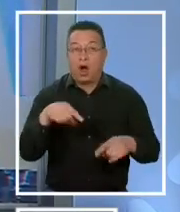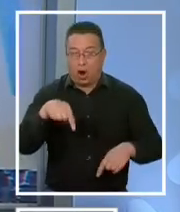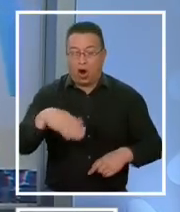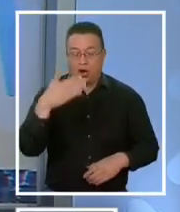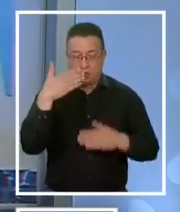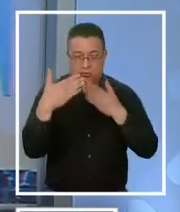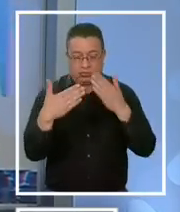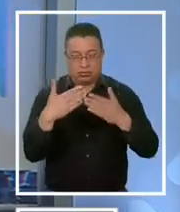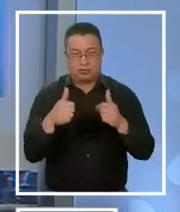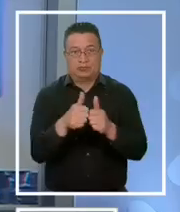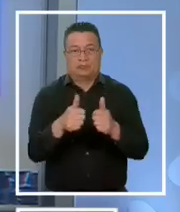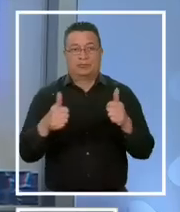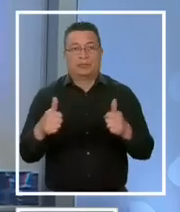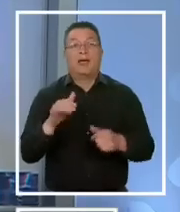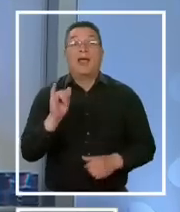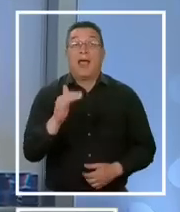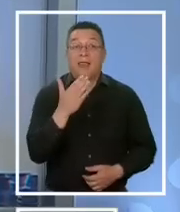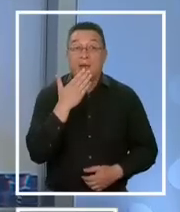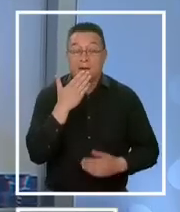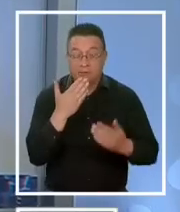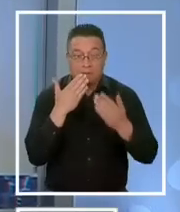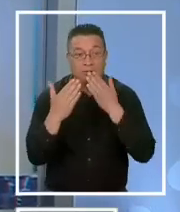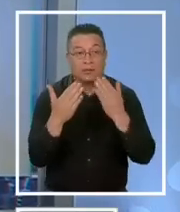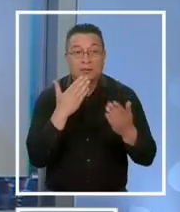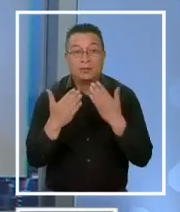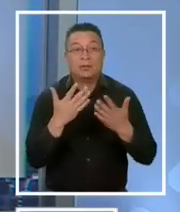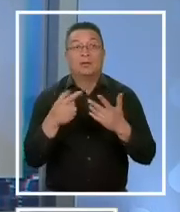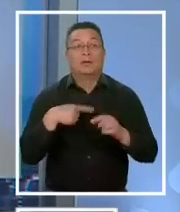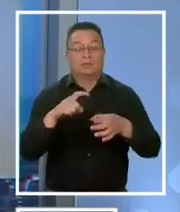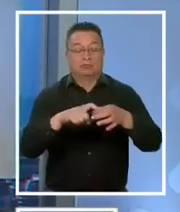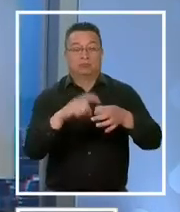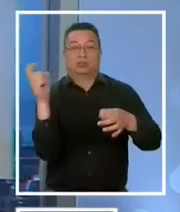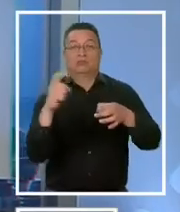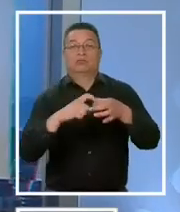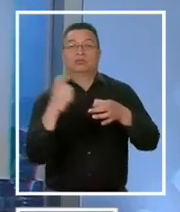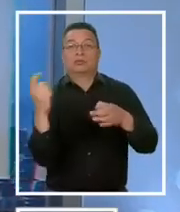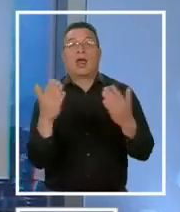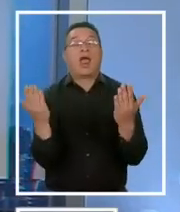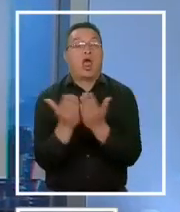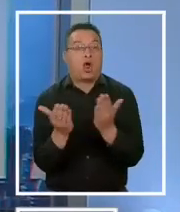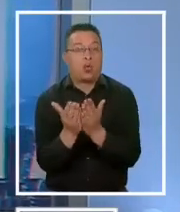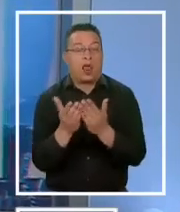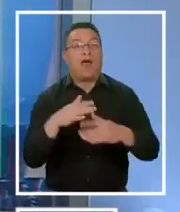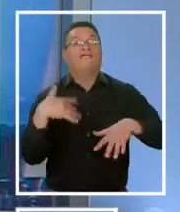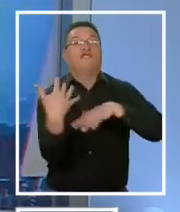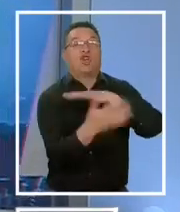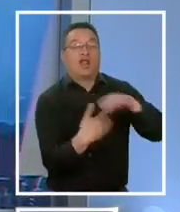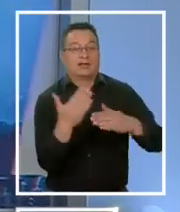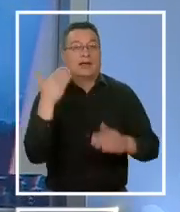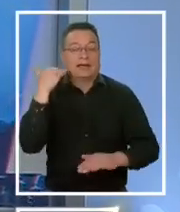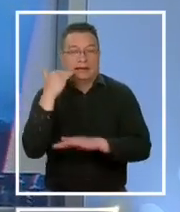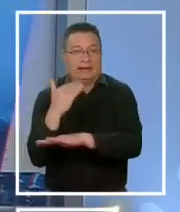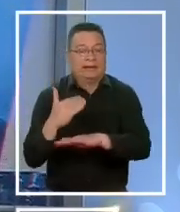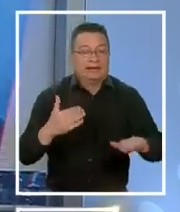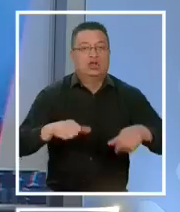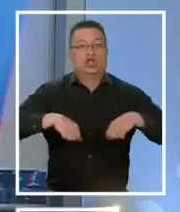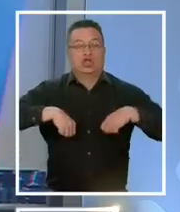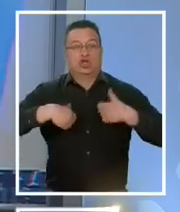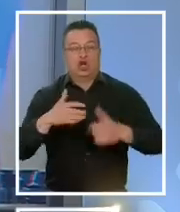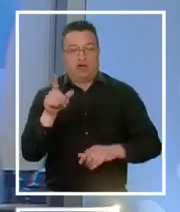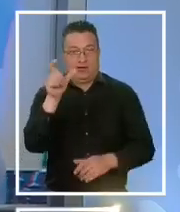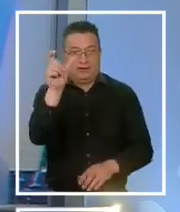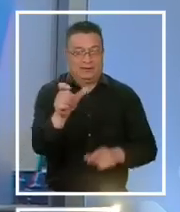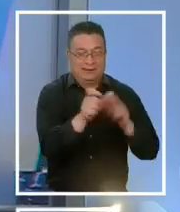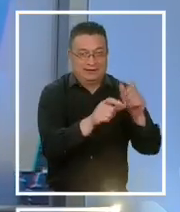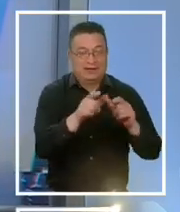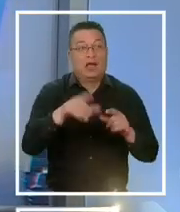hoy en nuestro panel y también hablaremos de la deserción escolar del tema de la violencia entre los niños niñas y adolescentes vamos